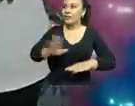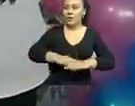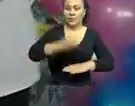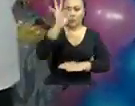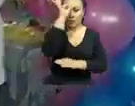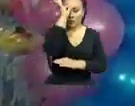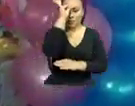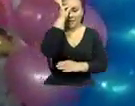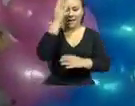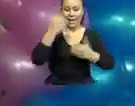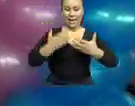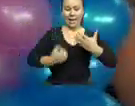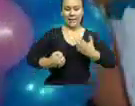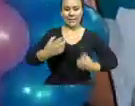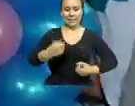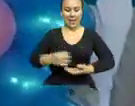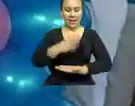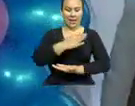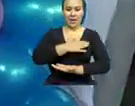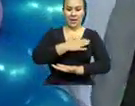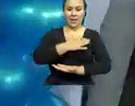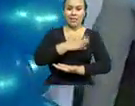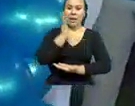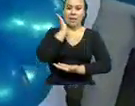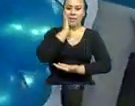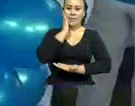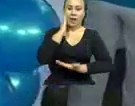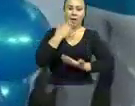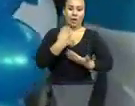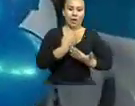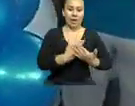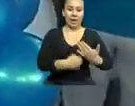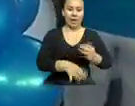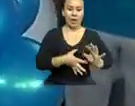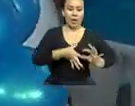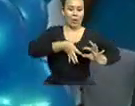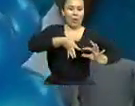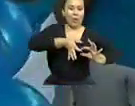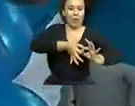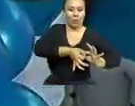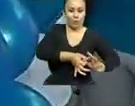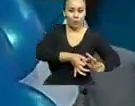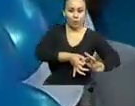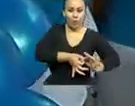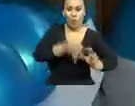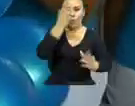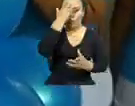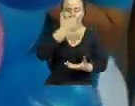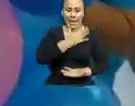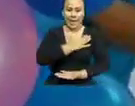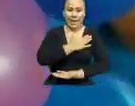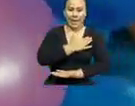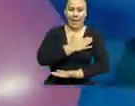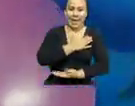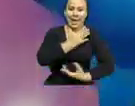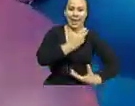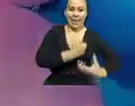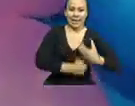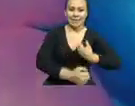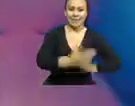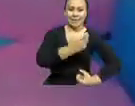lactancia materna. Esta acción que tiene que convertirse en el primer y